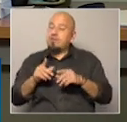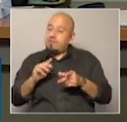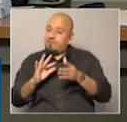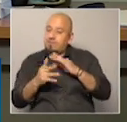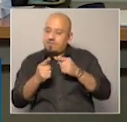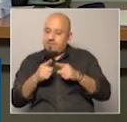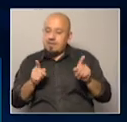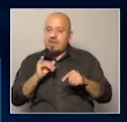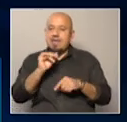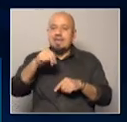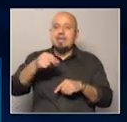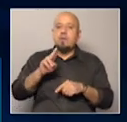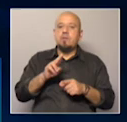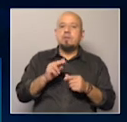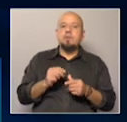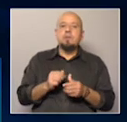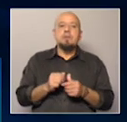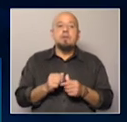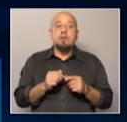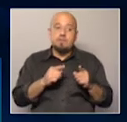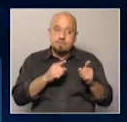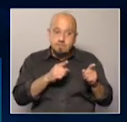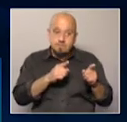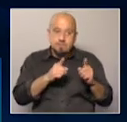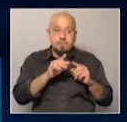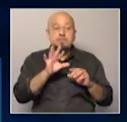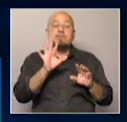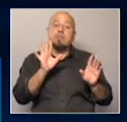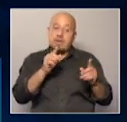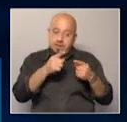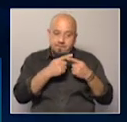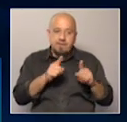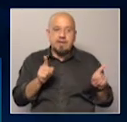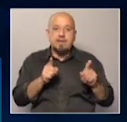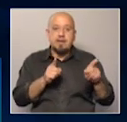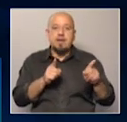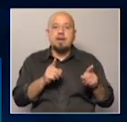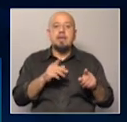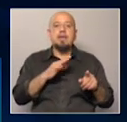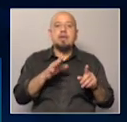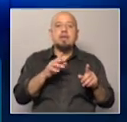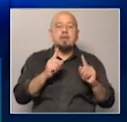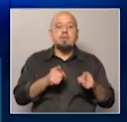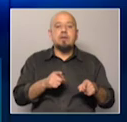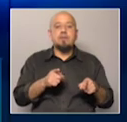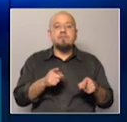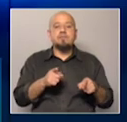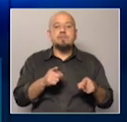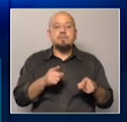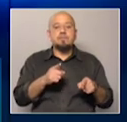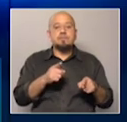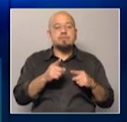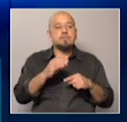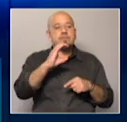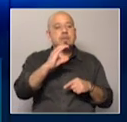INAU. Bien, aquí una de las excepciones. Una de las excepciones. Y también, y lo compartimos rápidamente,